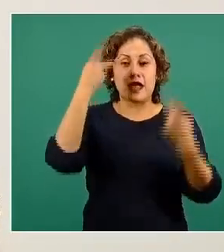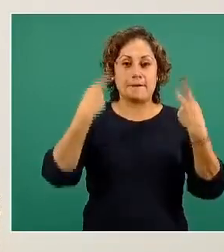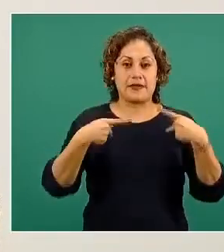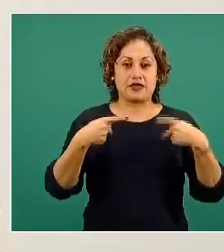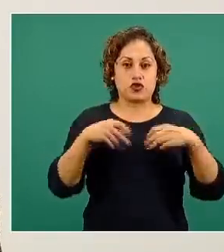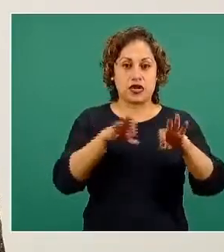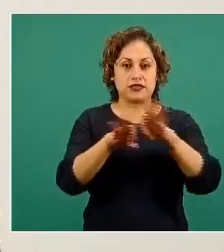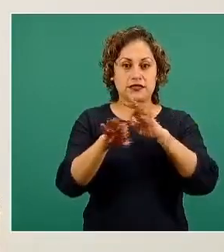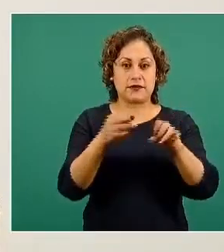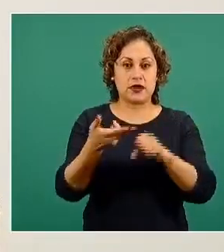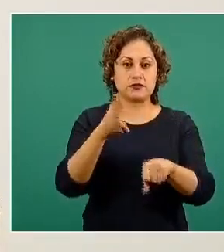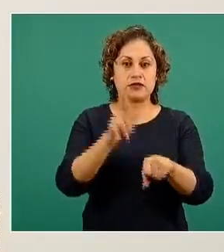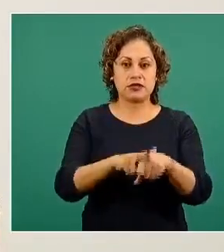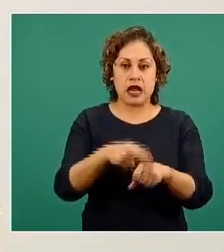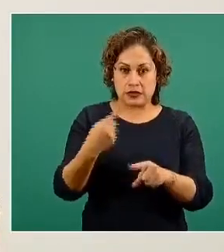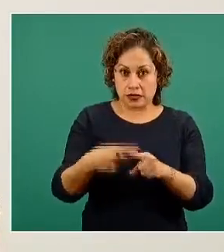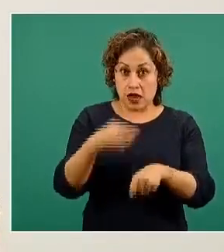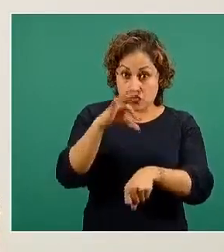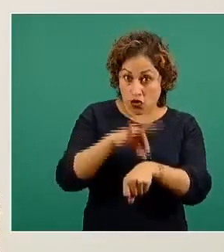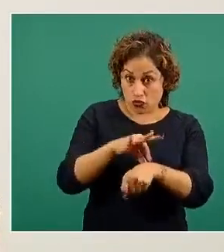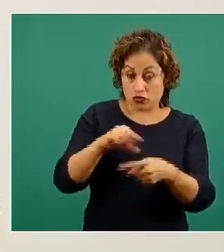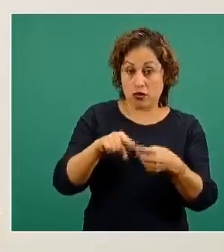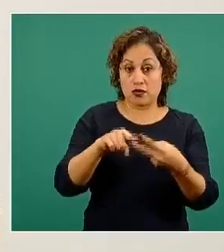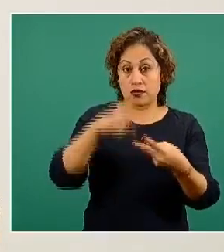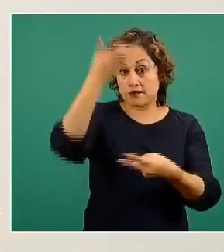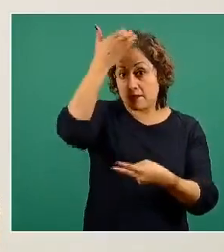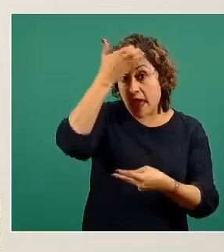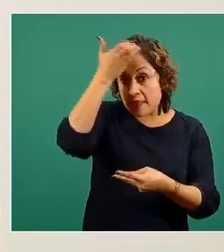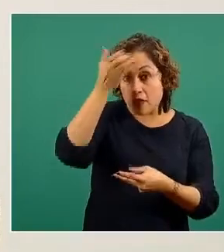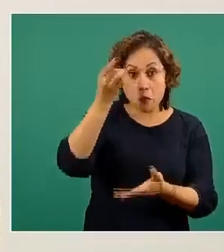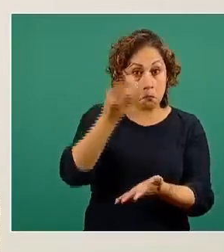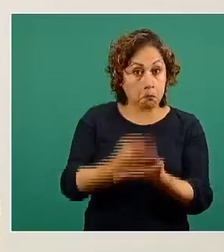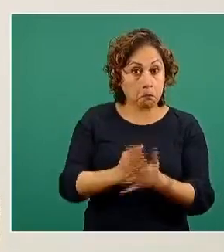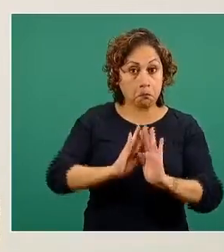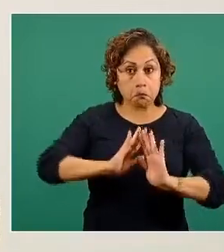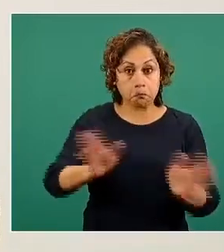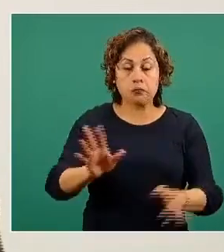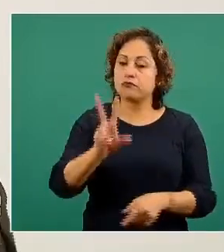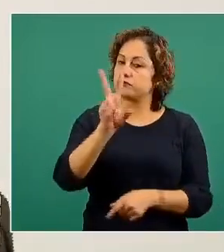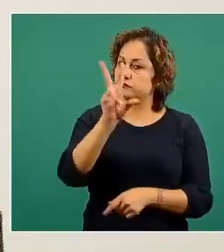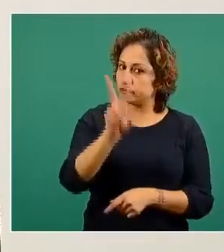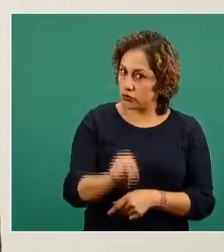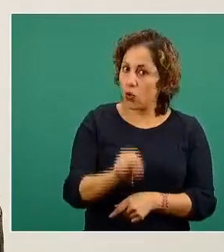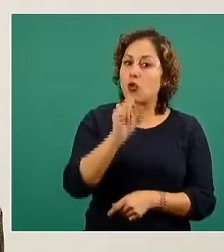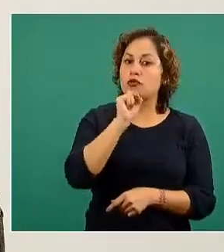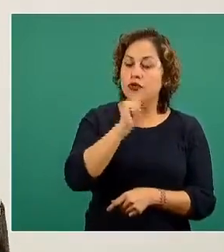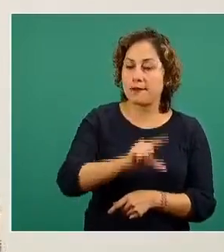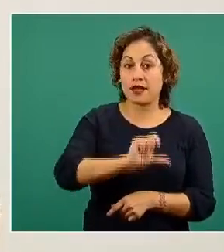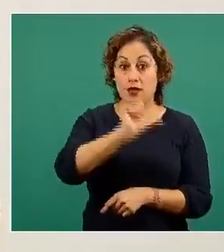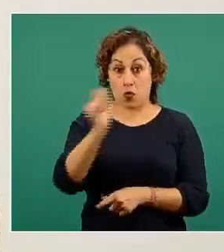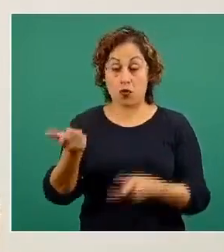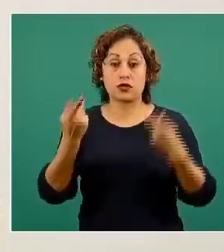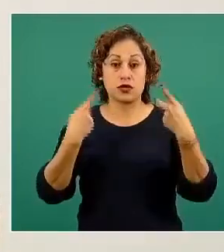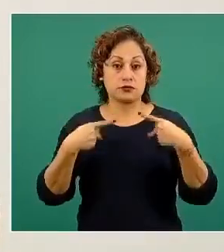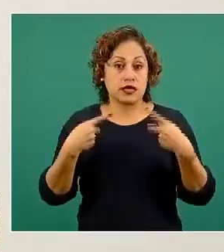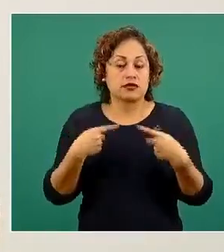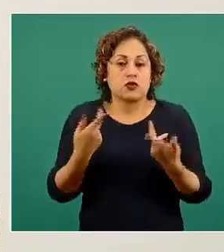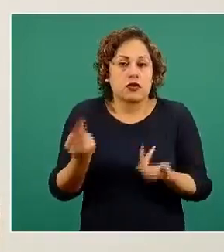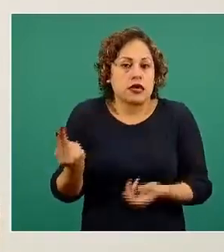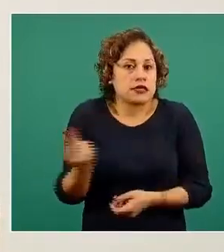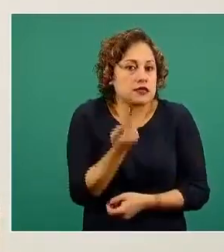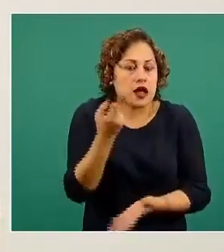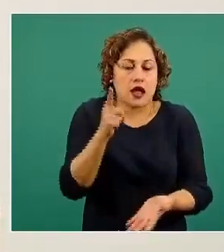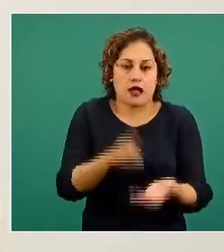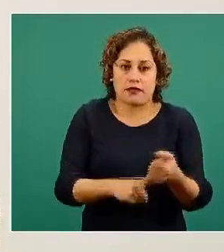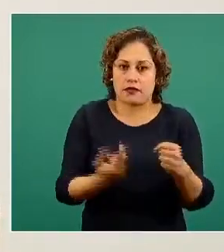más, enfermeras y médicos o enfermeros y médicas, y no es así. Hay otras categorías que son fundamentales, indispensables para